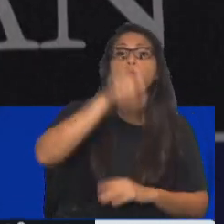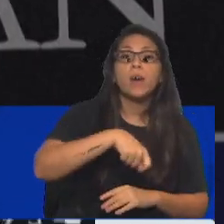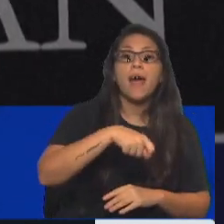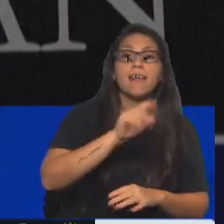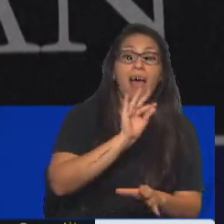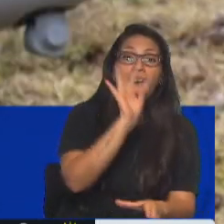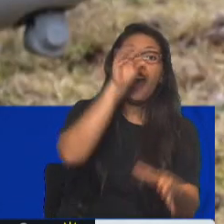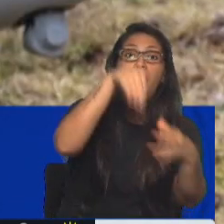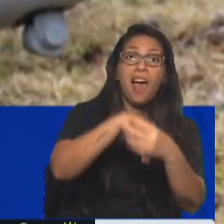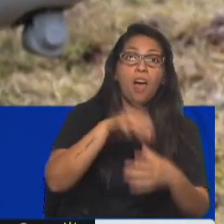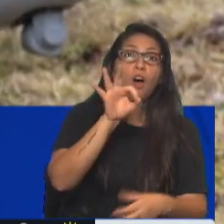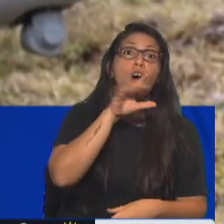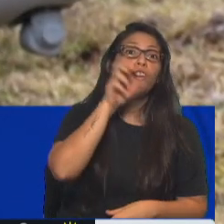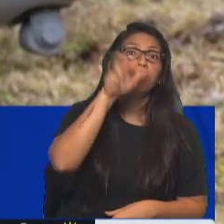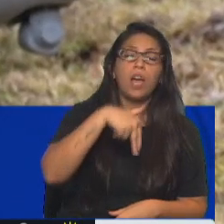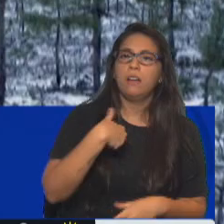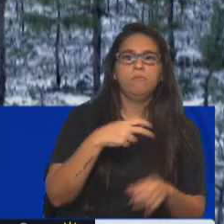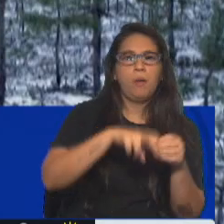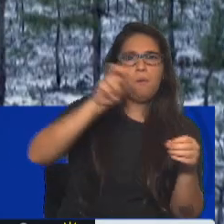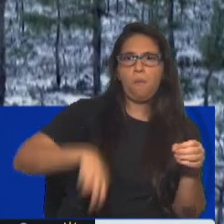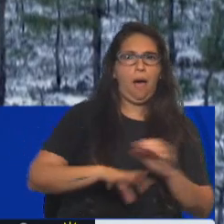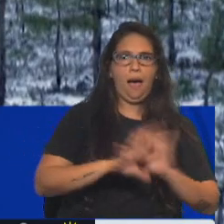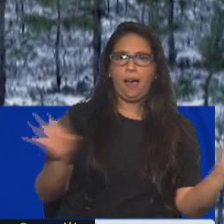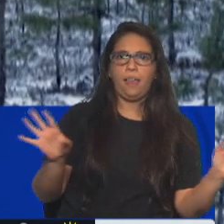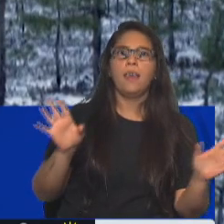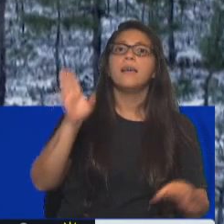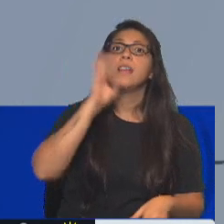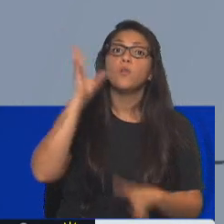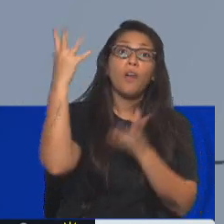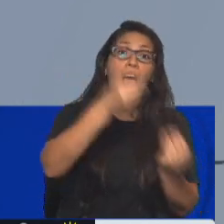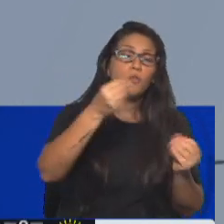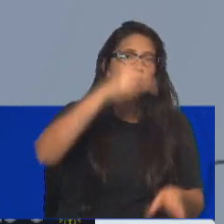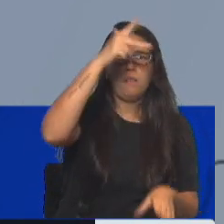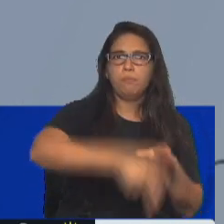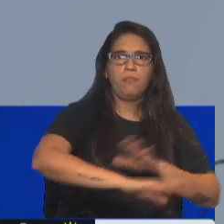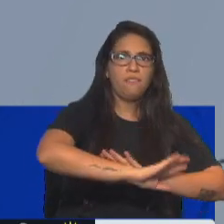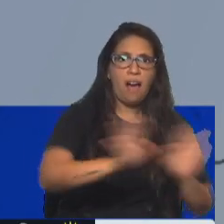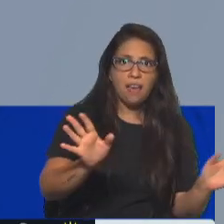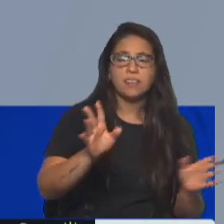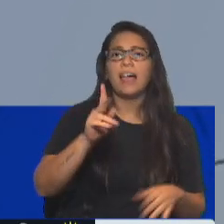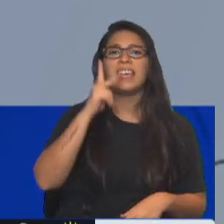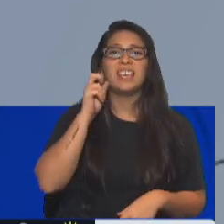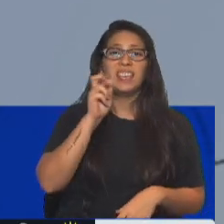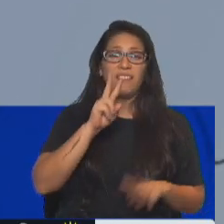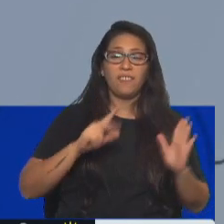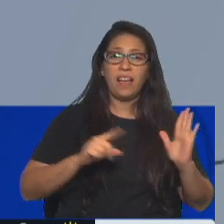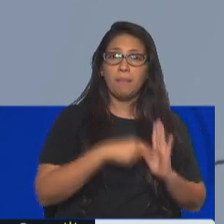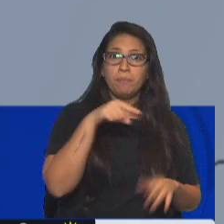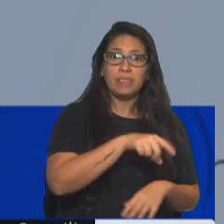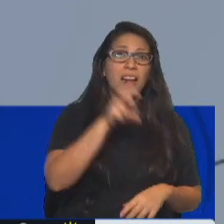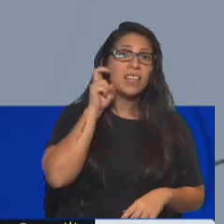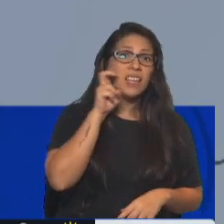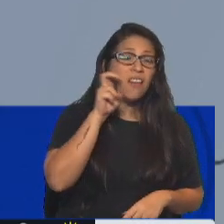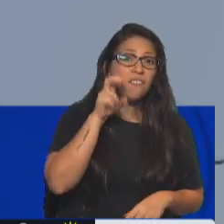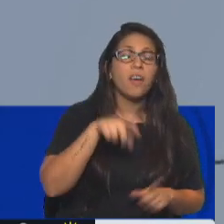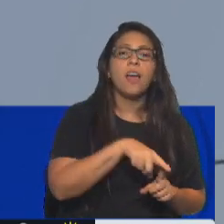en la OTAN, que se ponga fin a la ayuda militar estadounidense y que Kiev acepte la anexión rusa de las 4 provincias